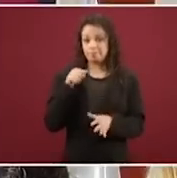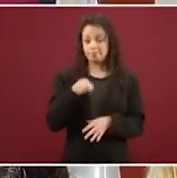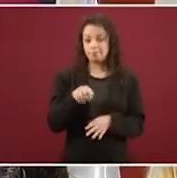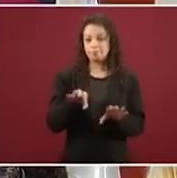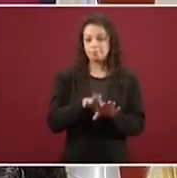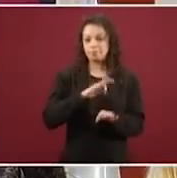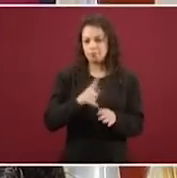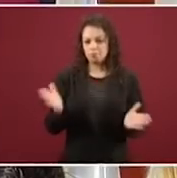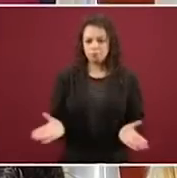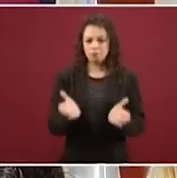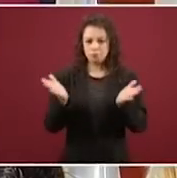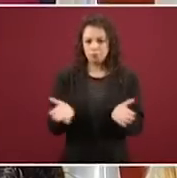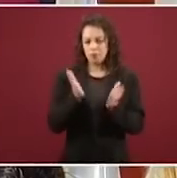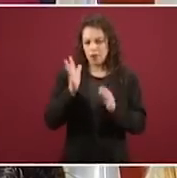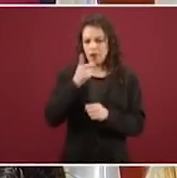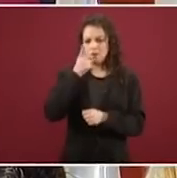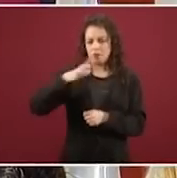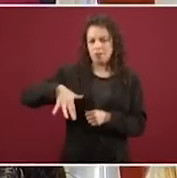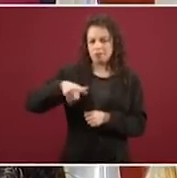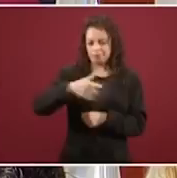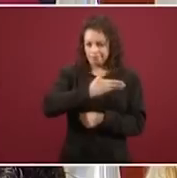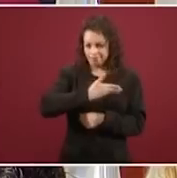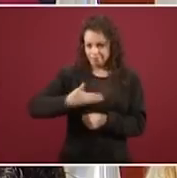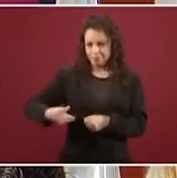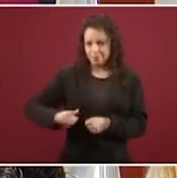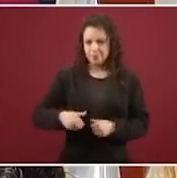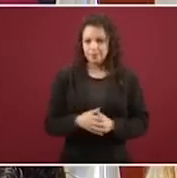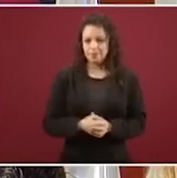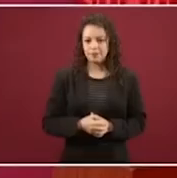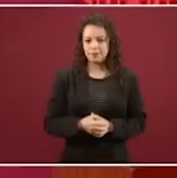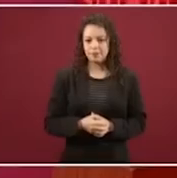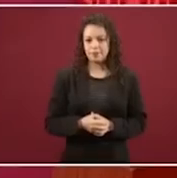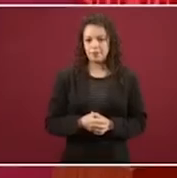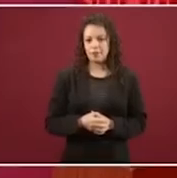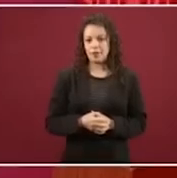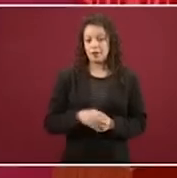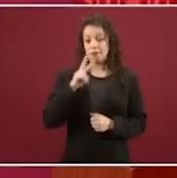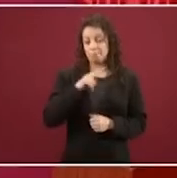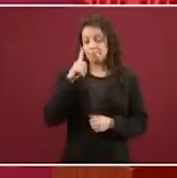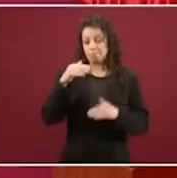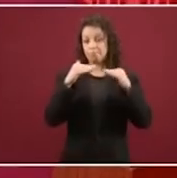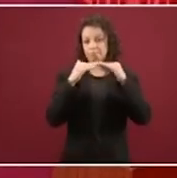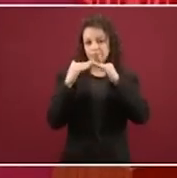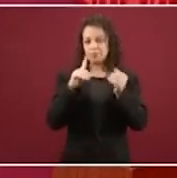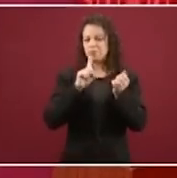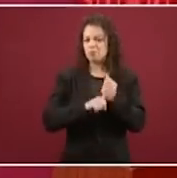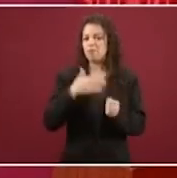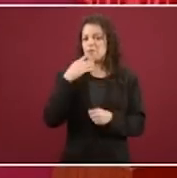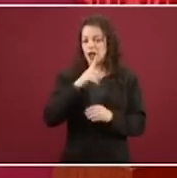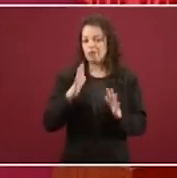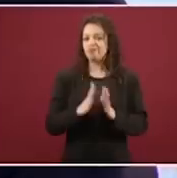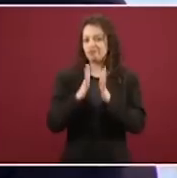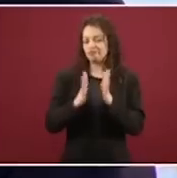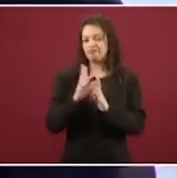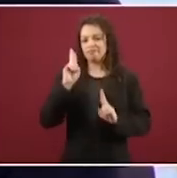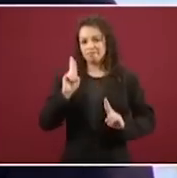como lo ha instruido el señor presidente, lo que pues se conoce como una democracia realmente participativa y se